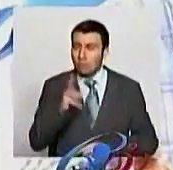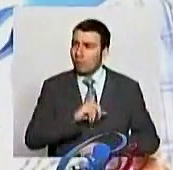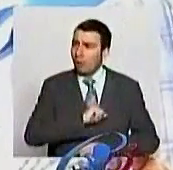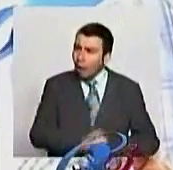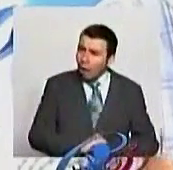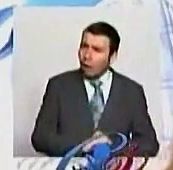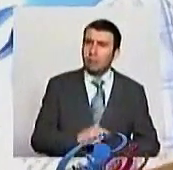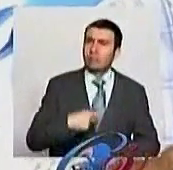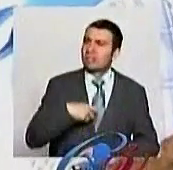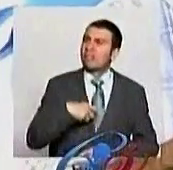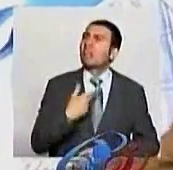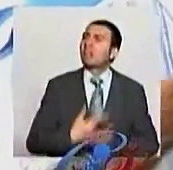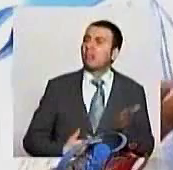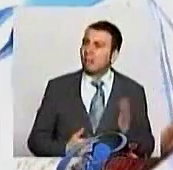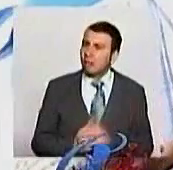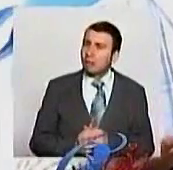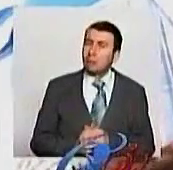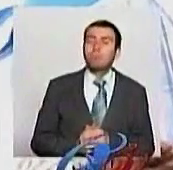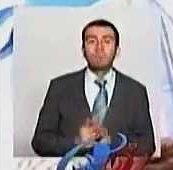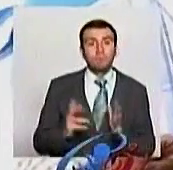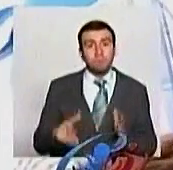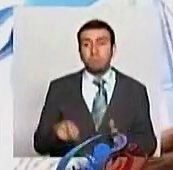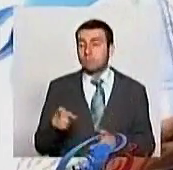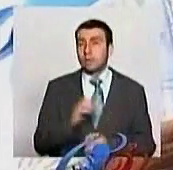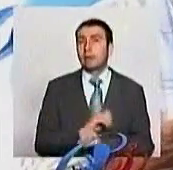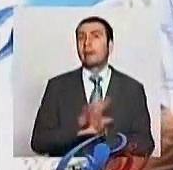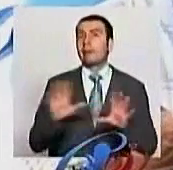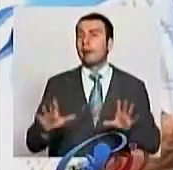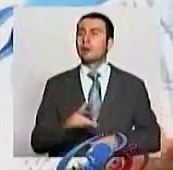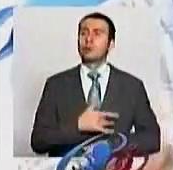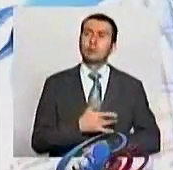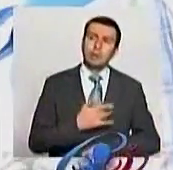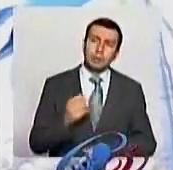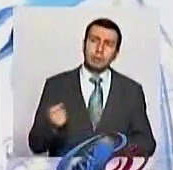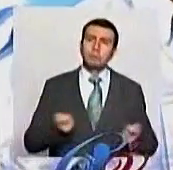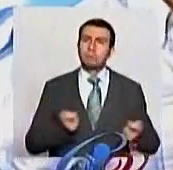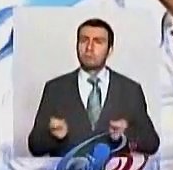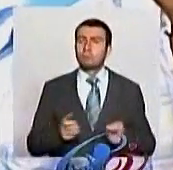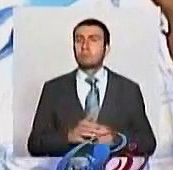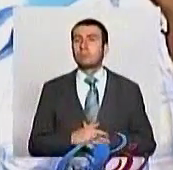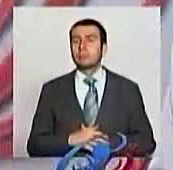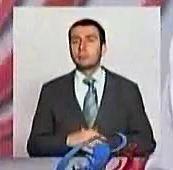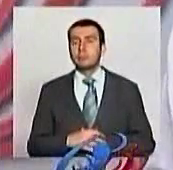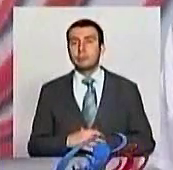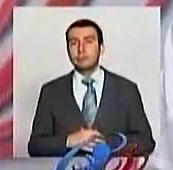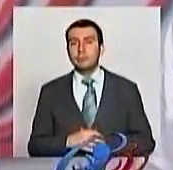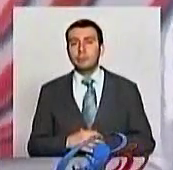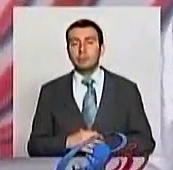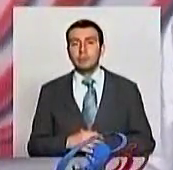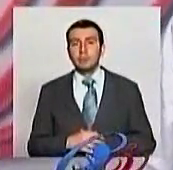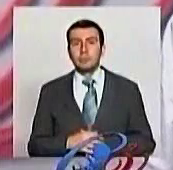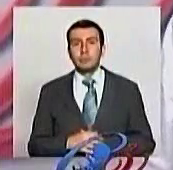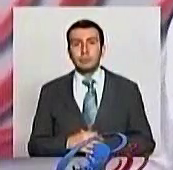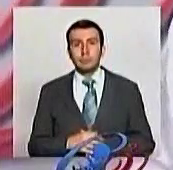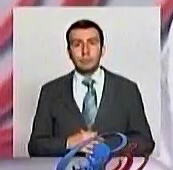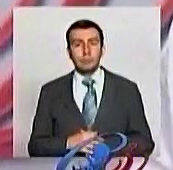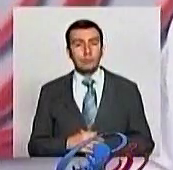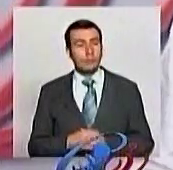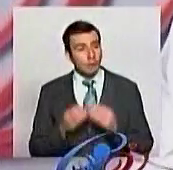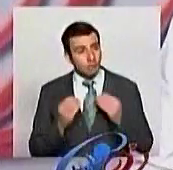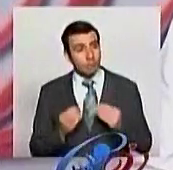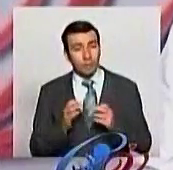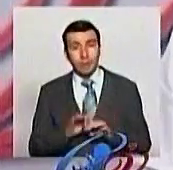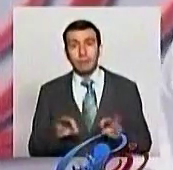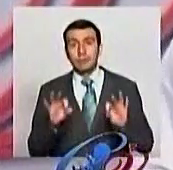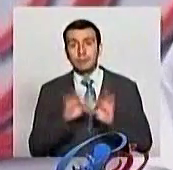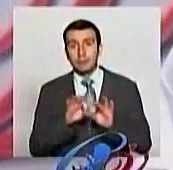tengo? Para que aclaremos esos síntomas que muchas veces las personas los pueden malinterpretar. Sí, es muy importante la